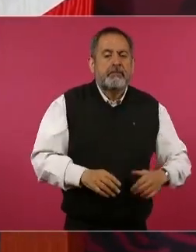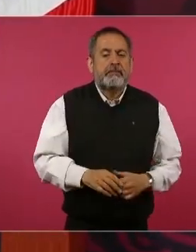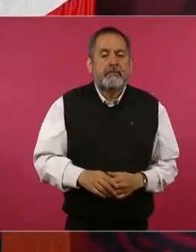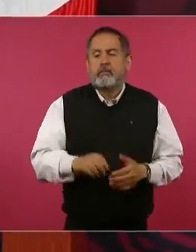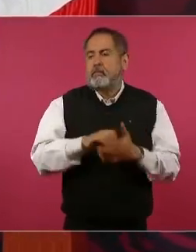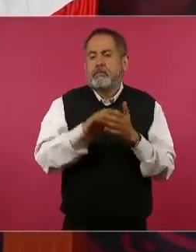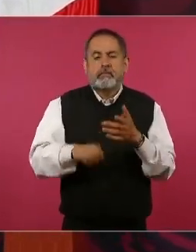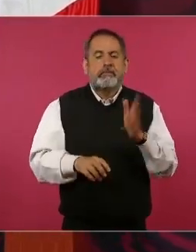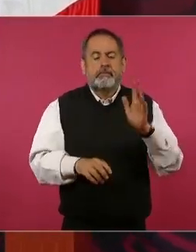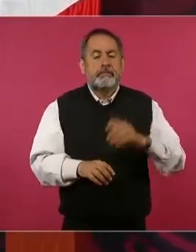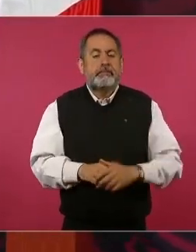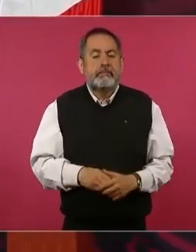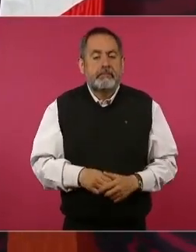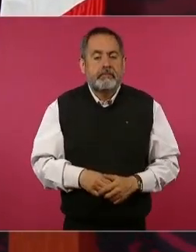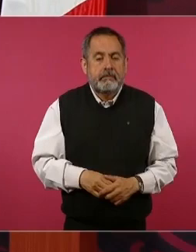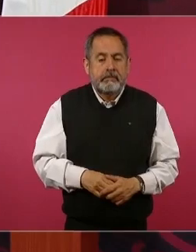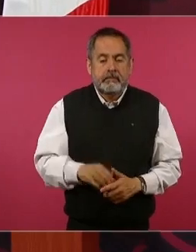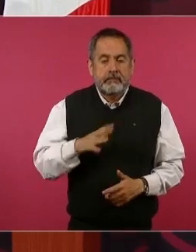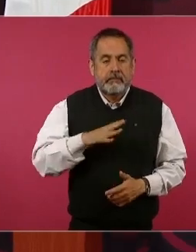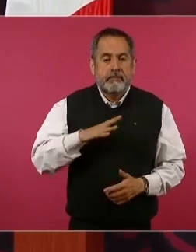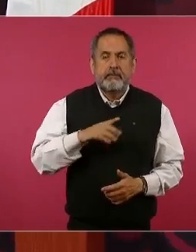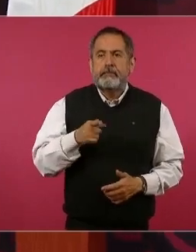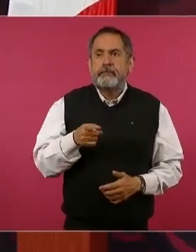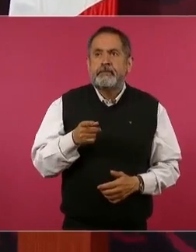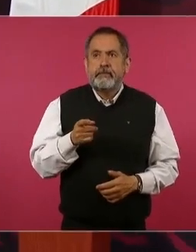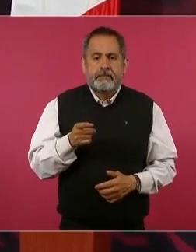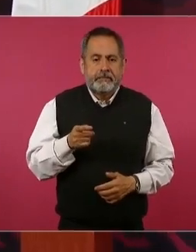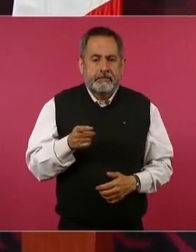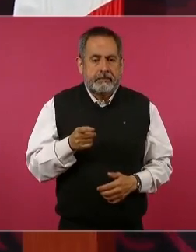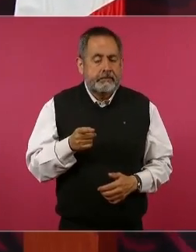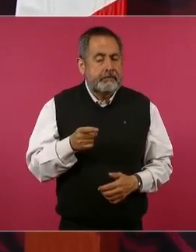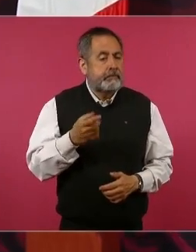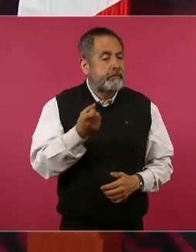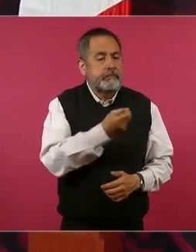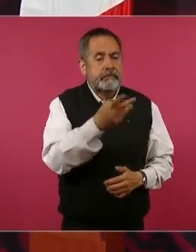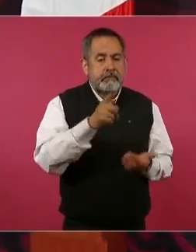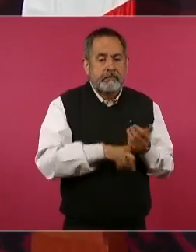Por ejemplo, hay quienes